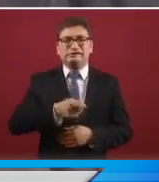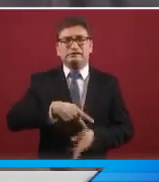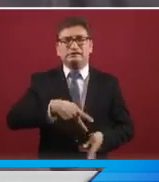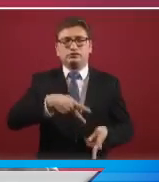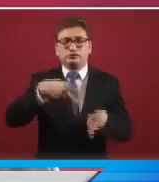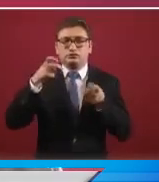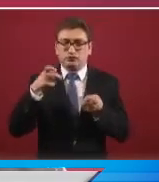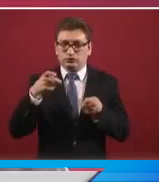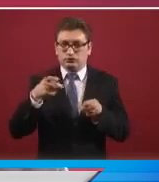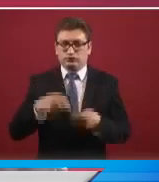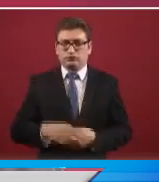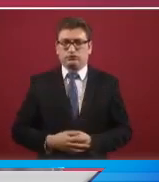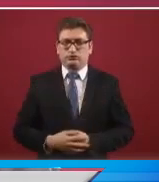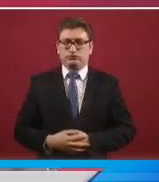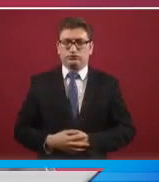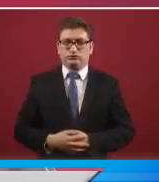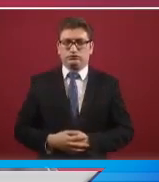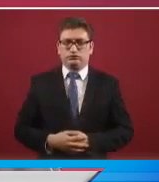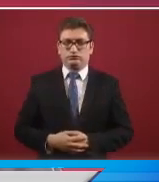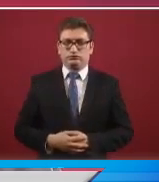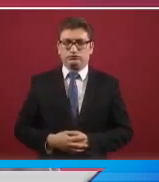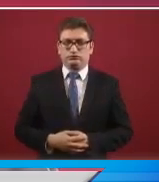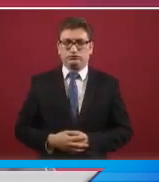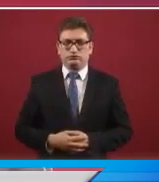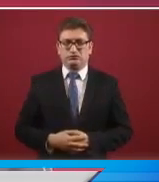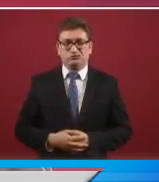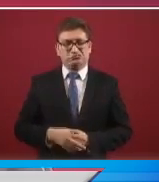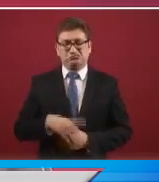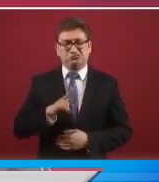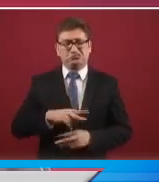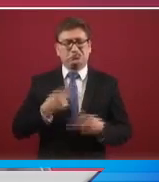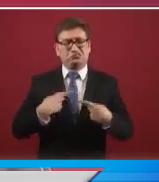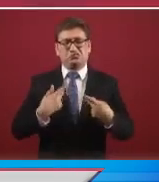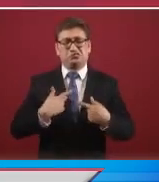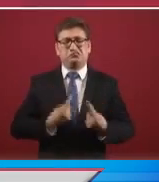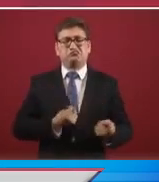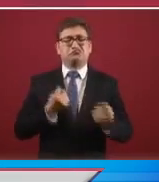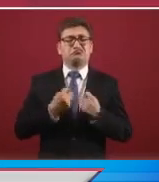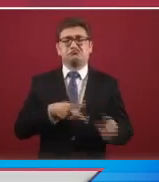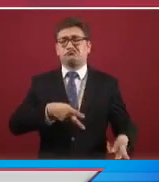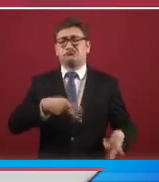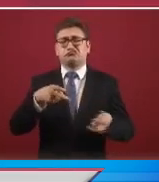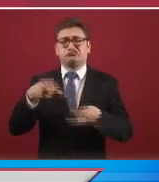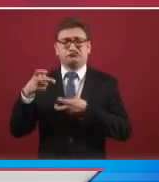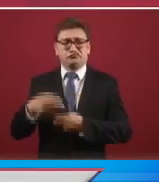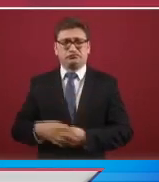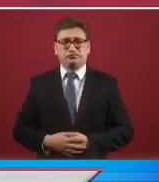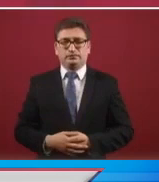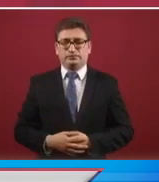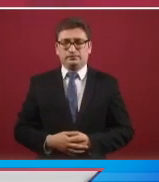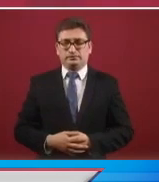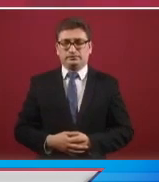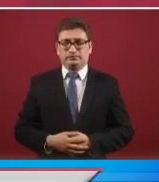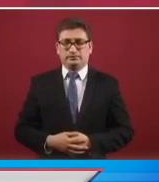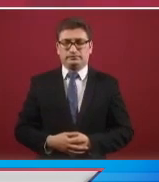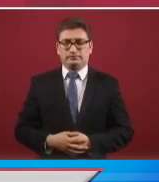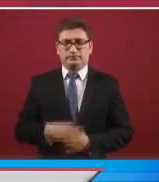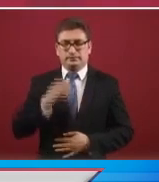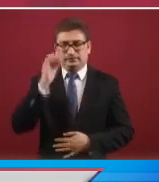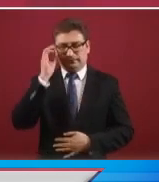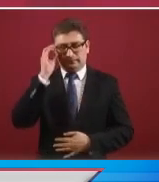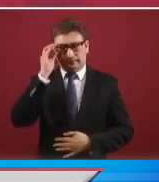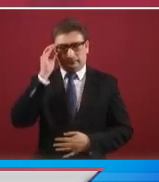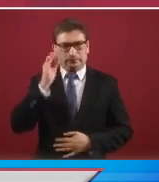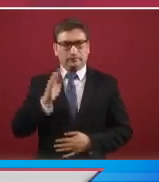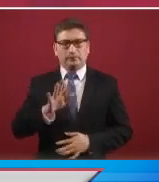en el Senado sobre las sanciones a los llamados factureros, que generan una evasión fiscal por alrededor de 500 millones de pesos por el uso de